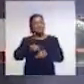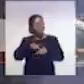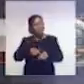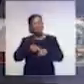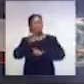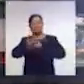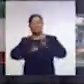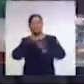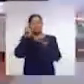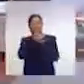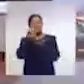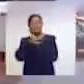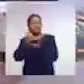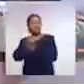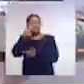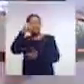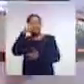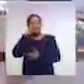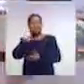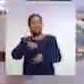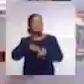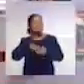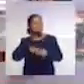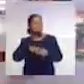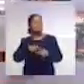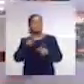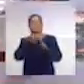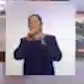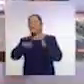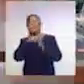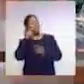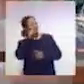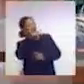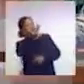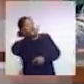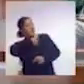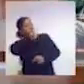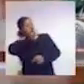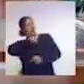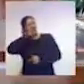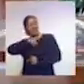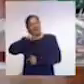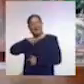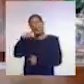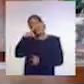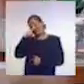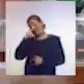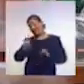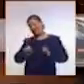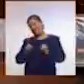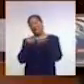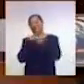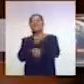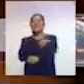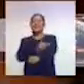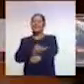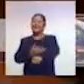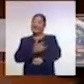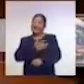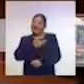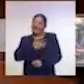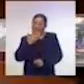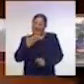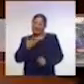para que sigan siendo un ejemplo de la juventud tlaxcalteca y generando un orgullo en sus familias y, por supuesto, para el